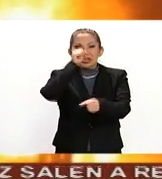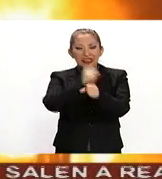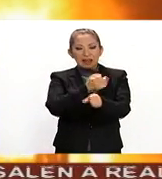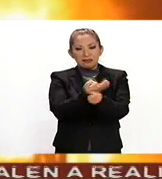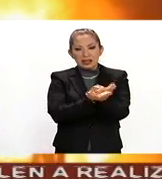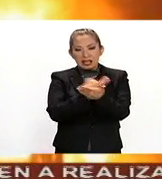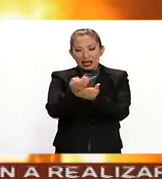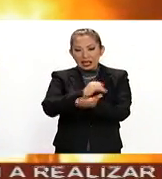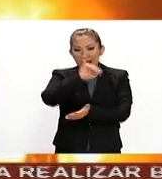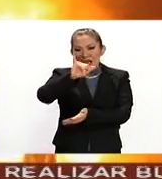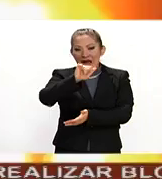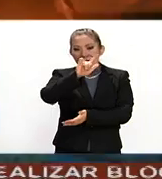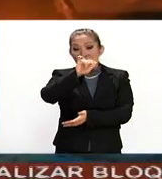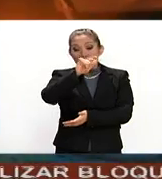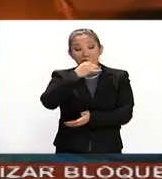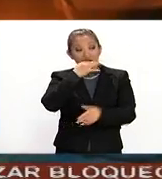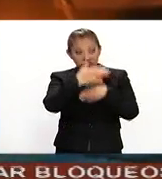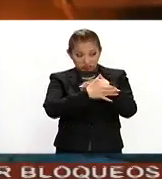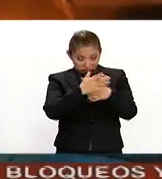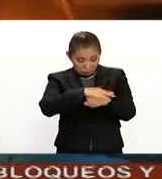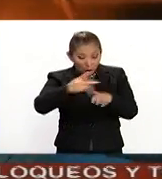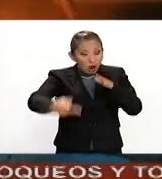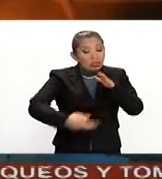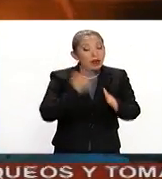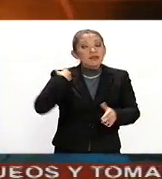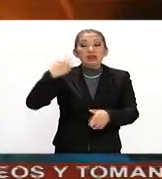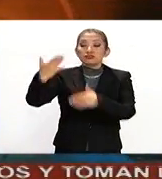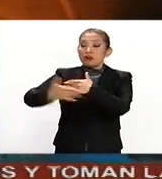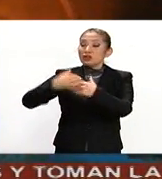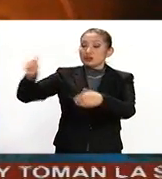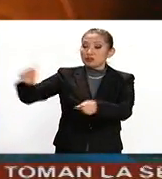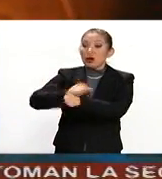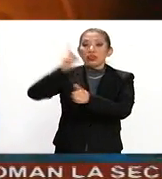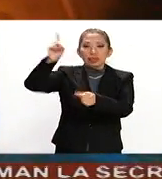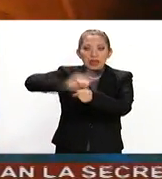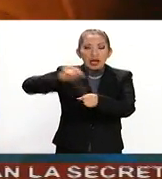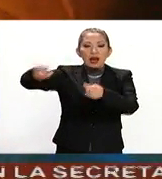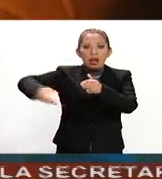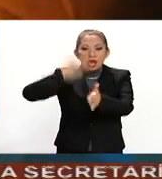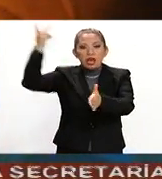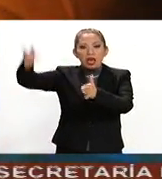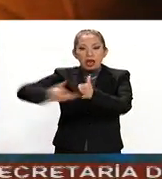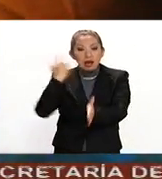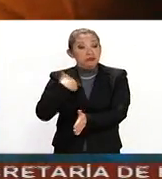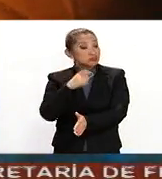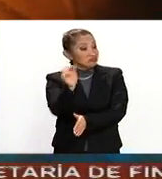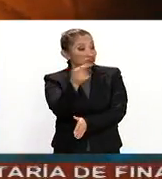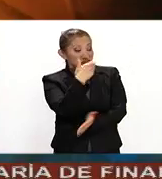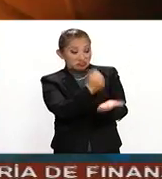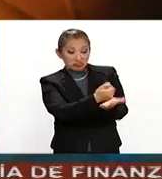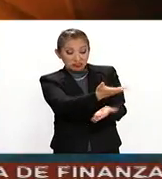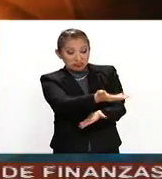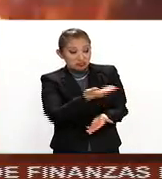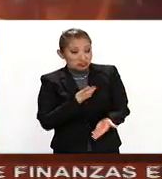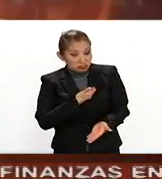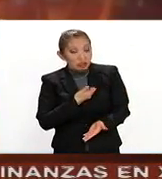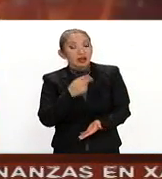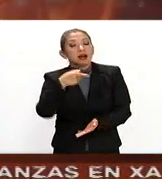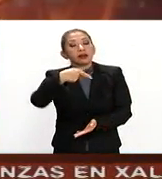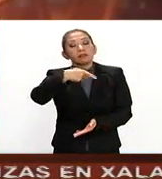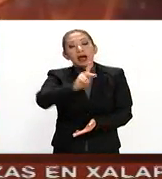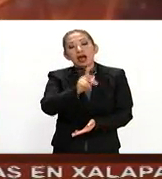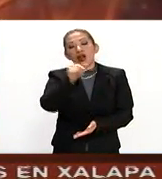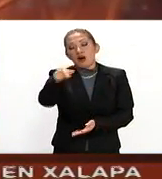en Jalapa y amenazaron con repetir este tipo de acciones por cada día que pase sin que sus demandas sean resueltas. Sin